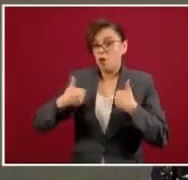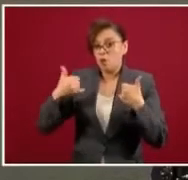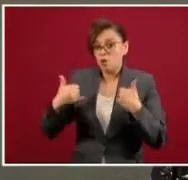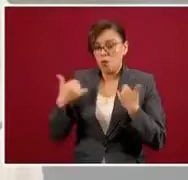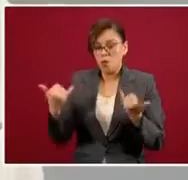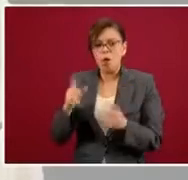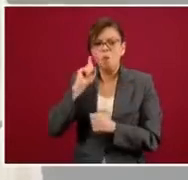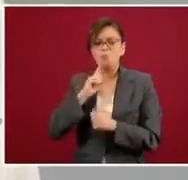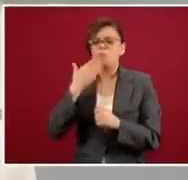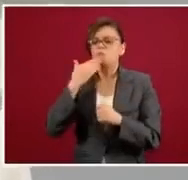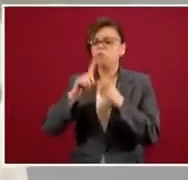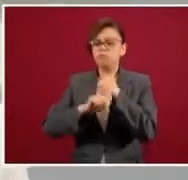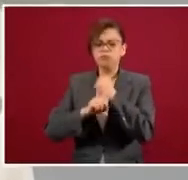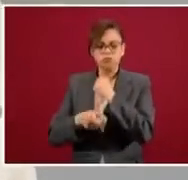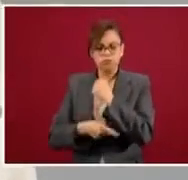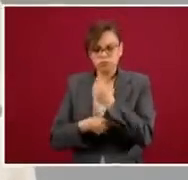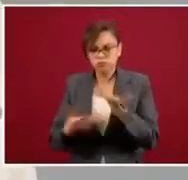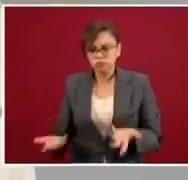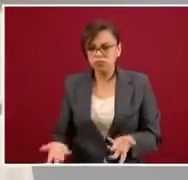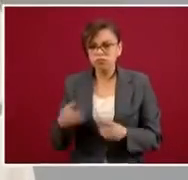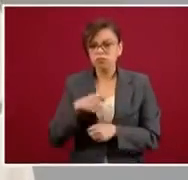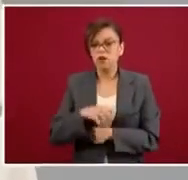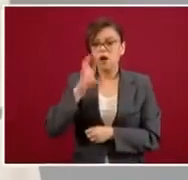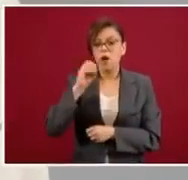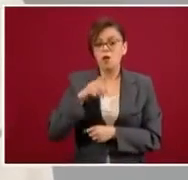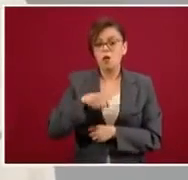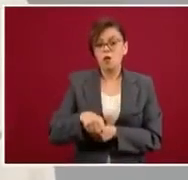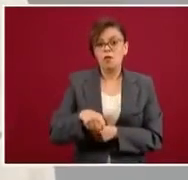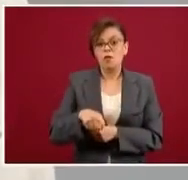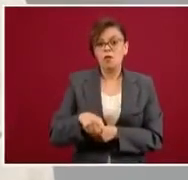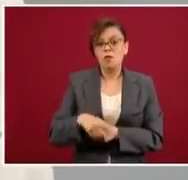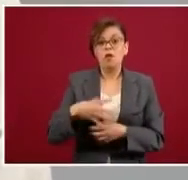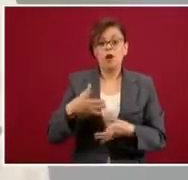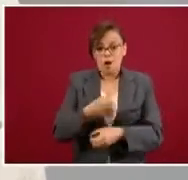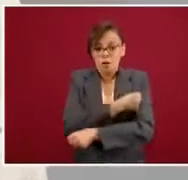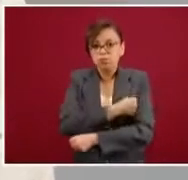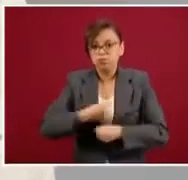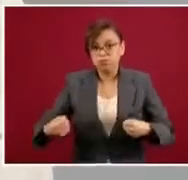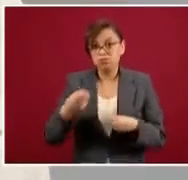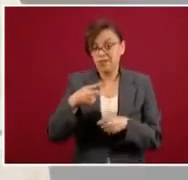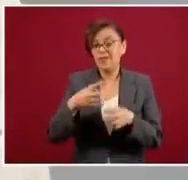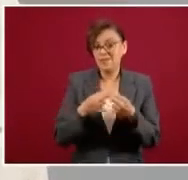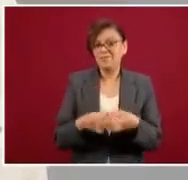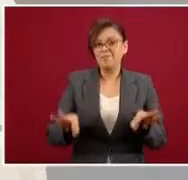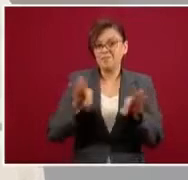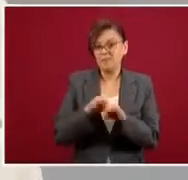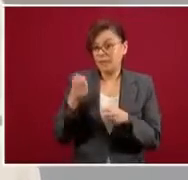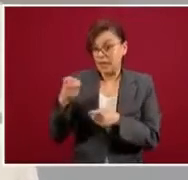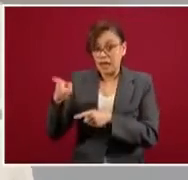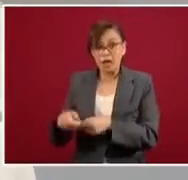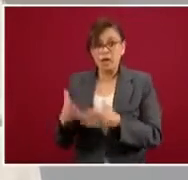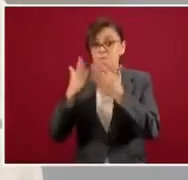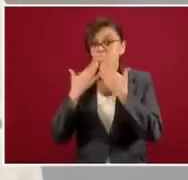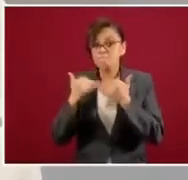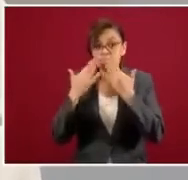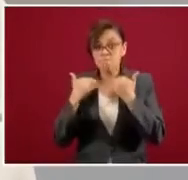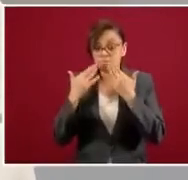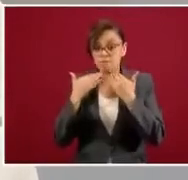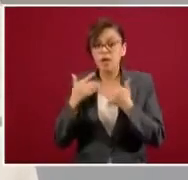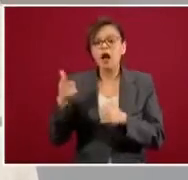tienen enfermedades crónicas, obesidad, por cierto, también es otro elemento importante. Quien no tiene esas características